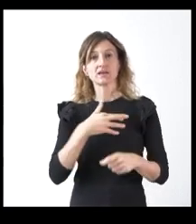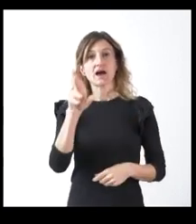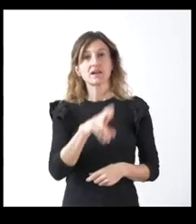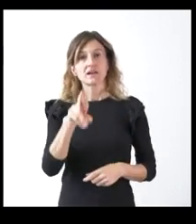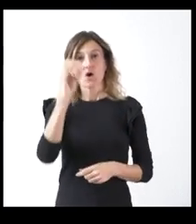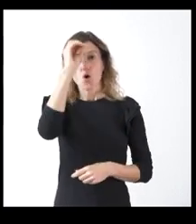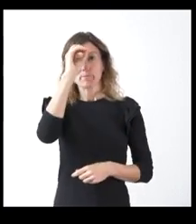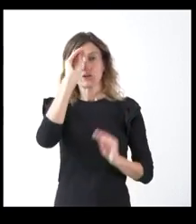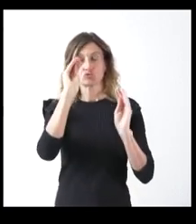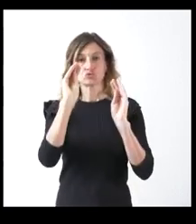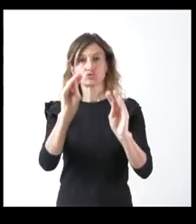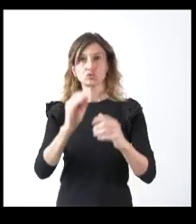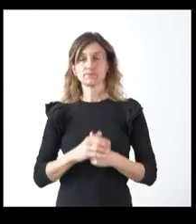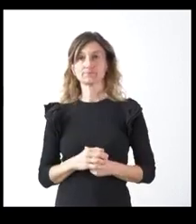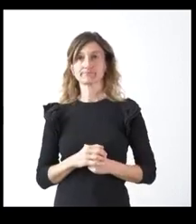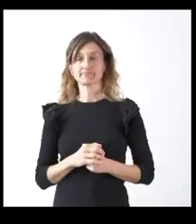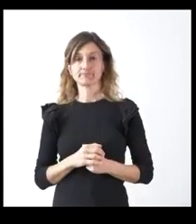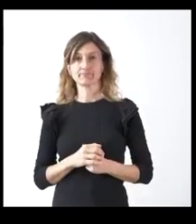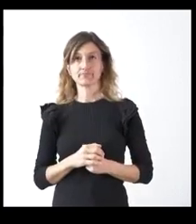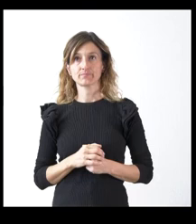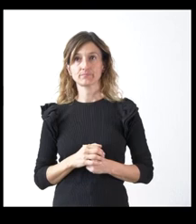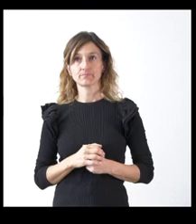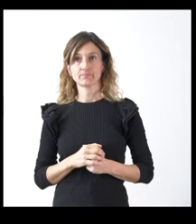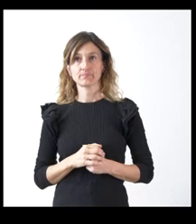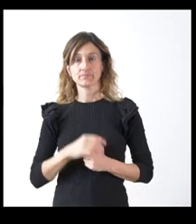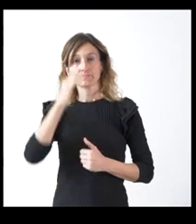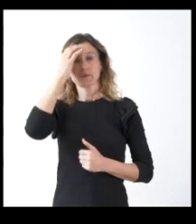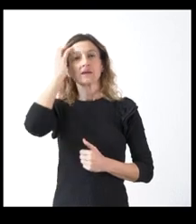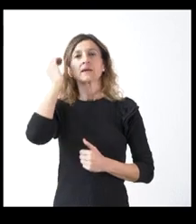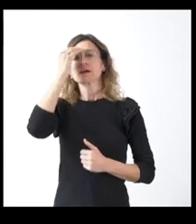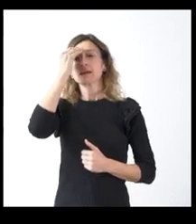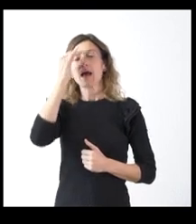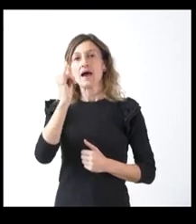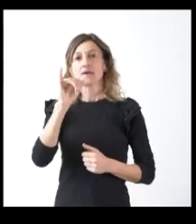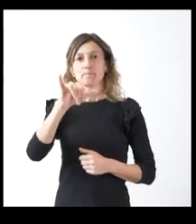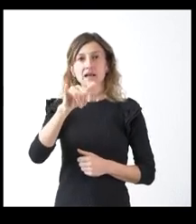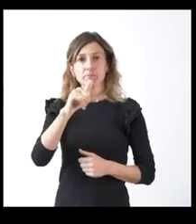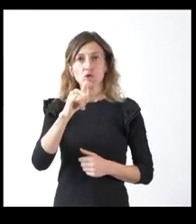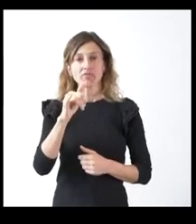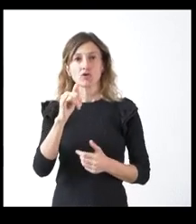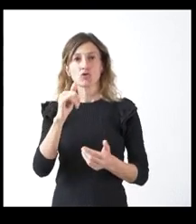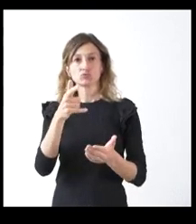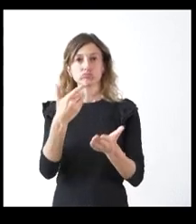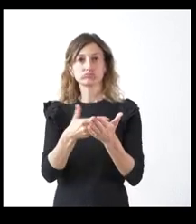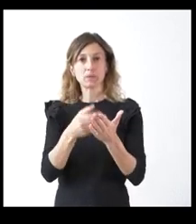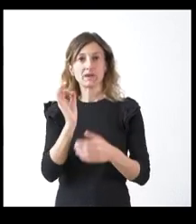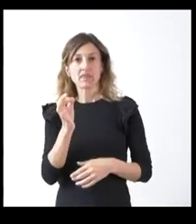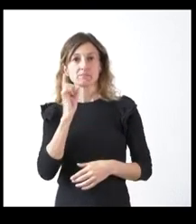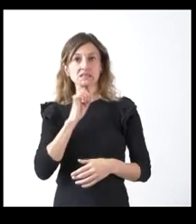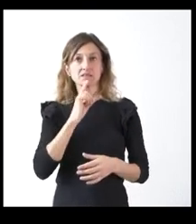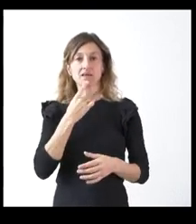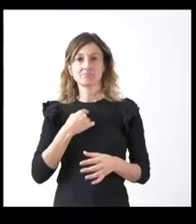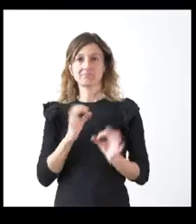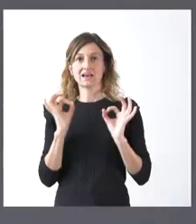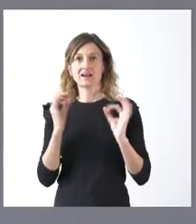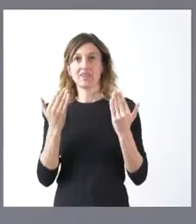en esa valoración respecto si creen que se están produciendo ese tipo de manipulaciones si les dan crédito nos dan créditos gracias